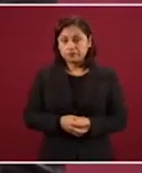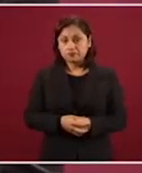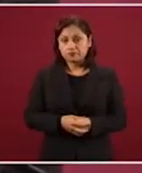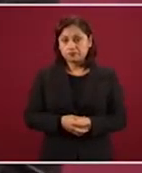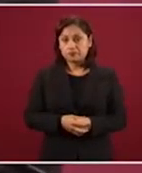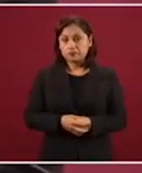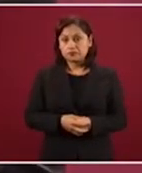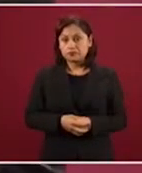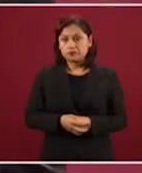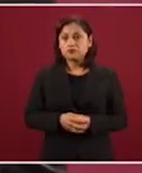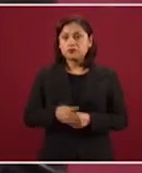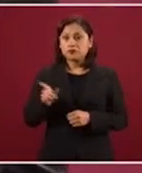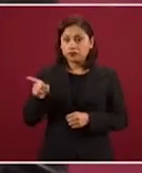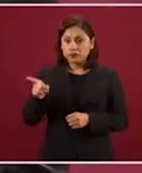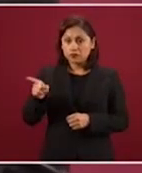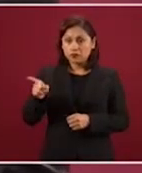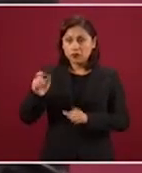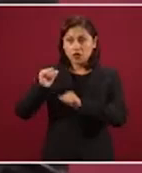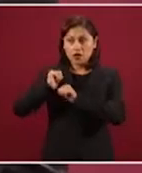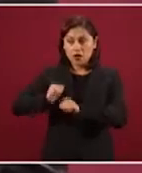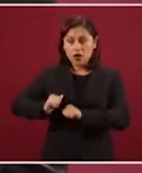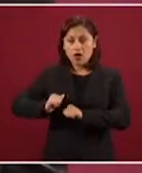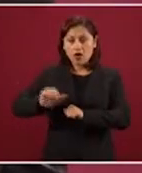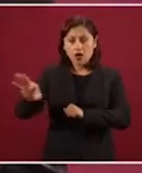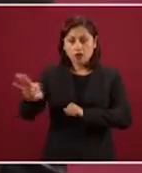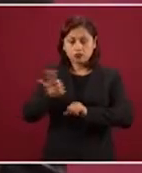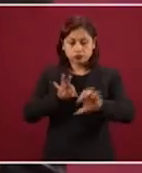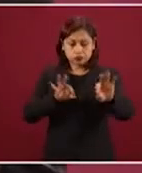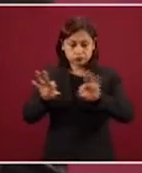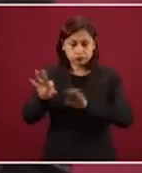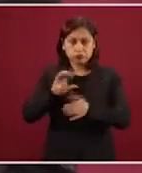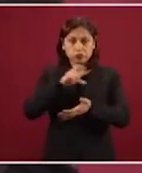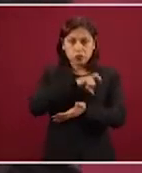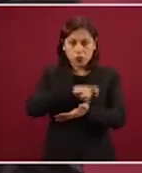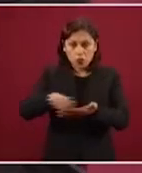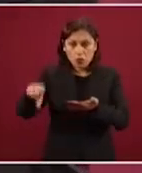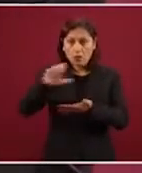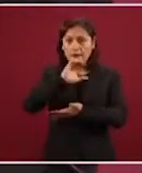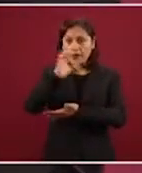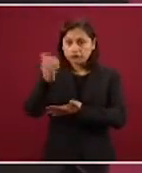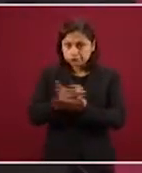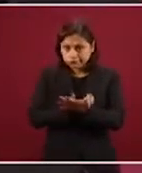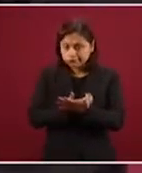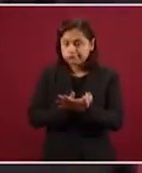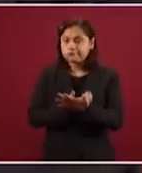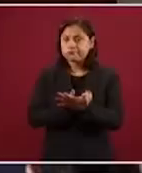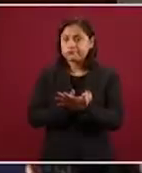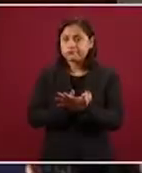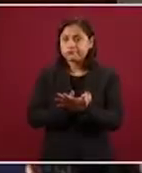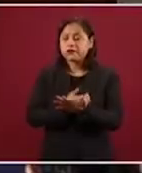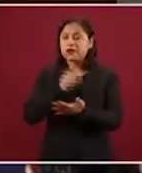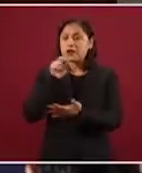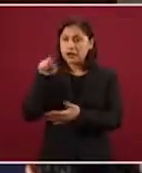mucho cuidado en adquisiciones, en compras, han habido ahorros